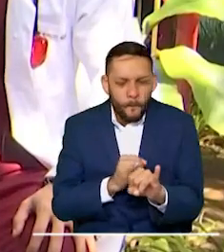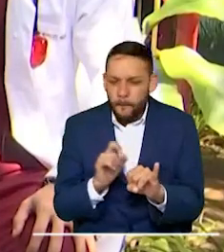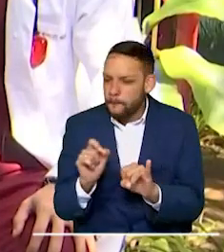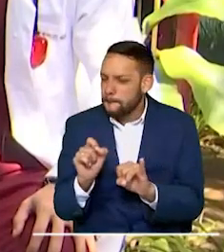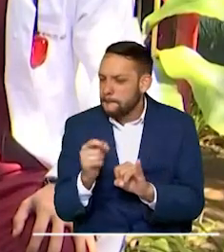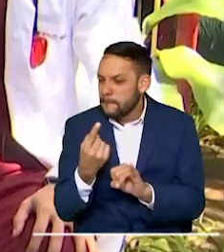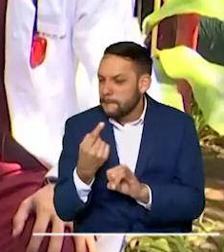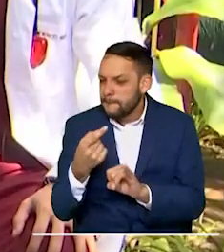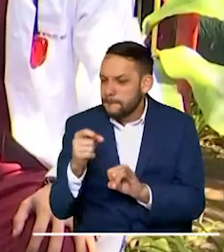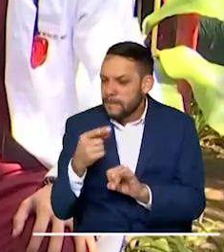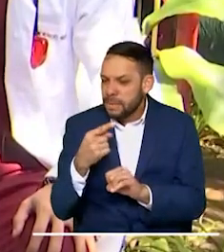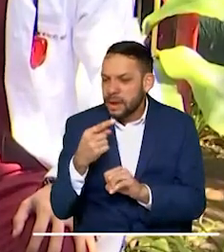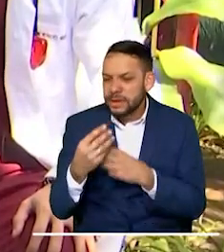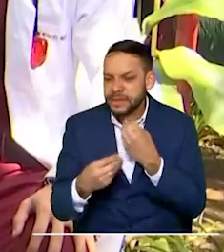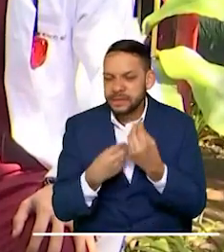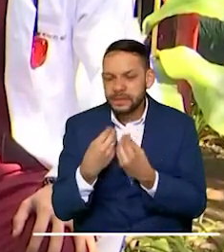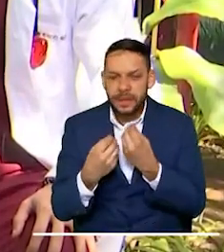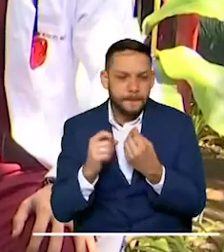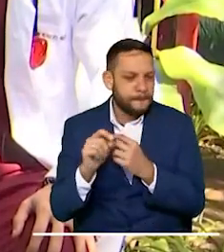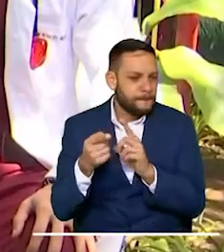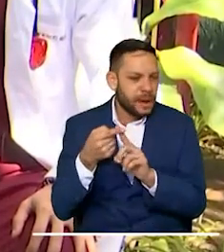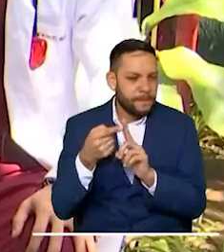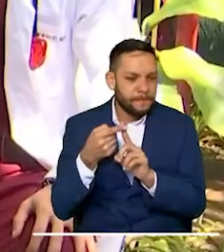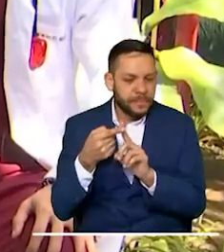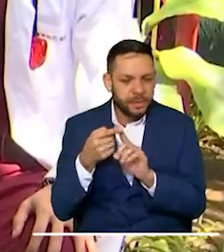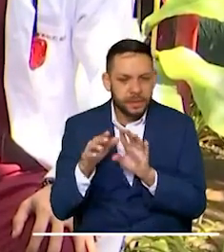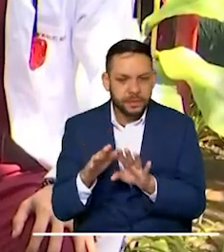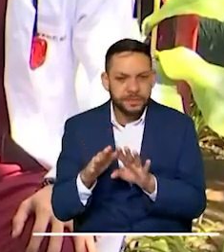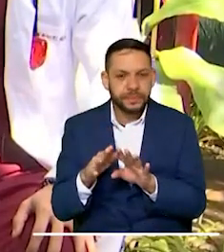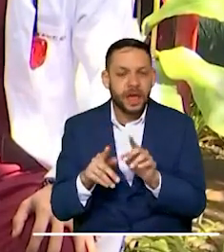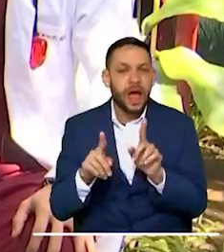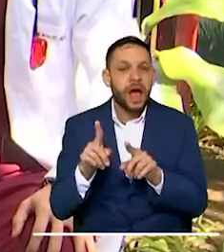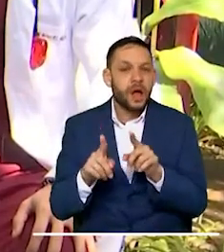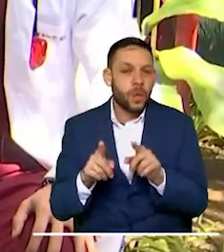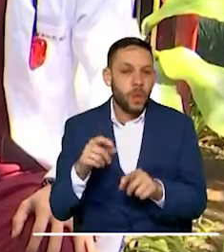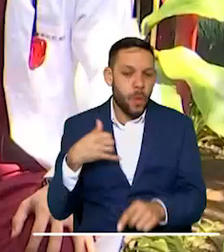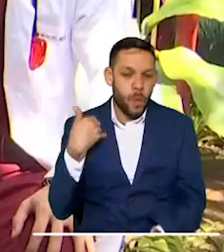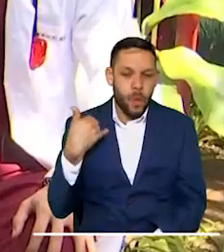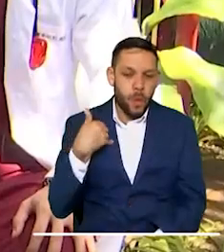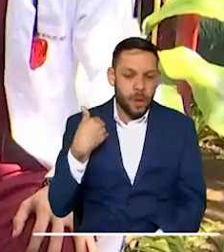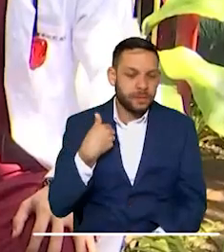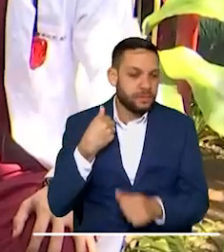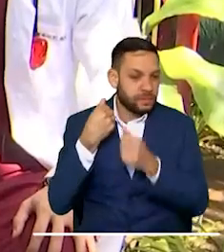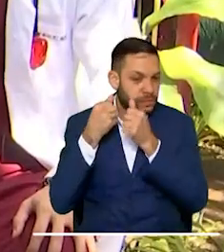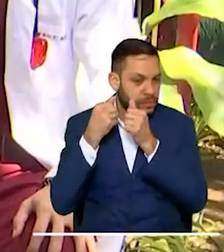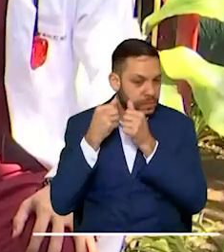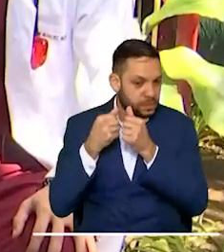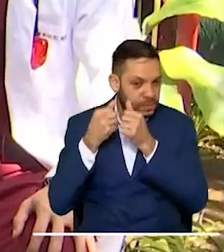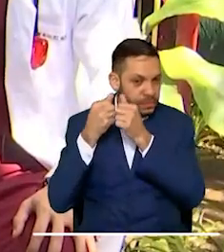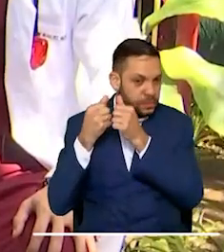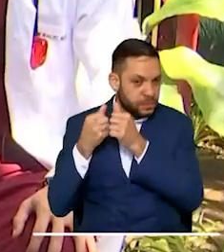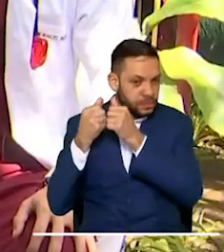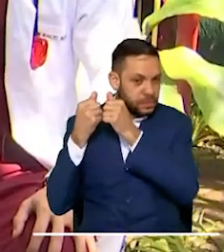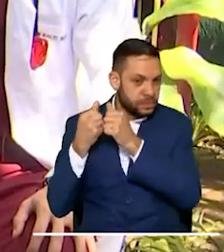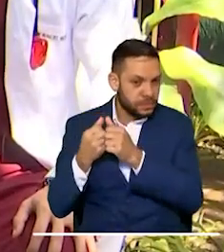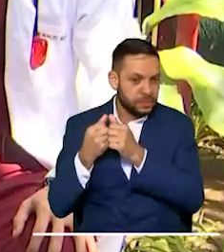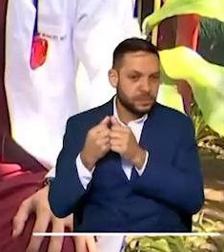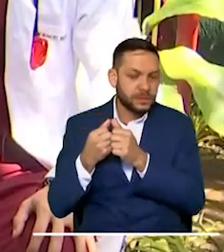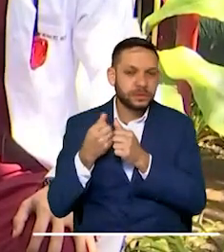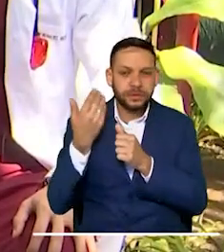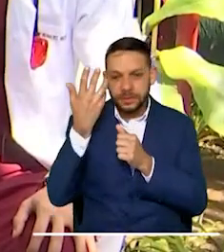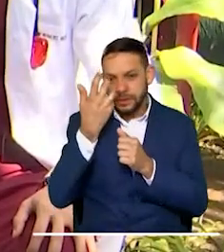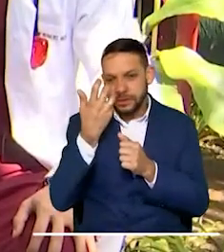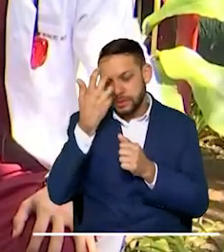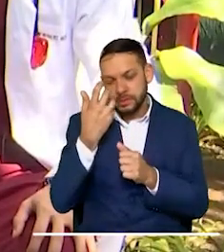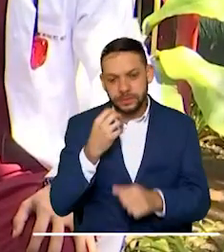van los adolescentes por un proceso de acné, donde la dermatóloga, lo primero que ella manda es una ecografía